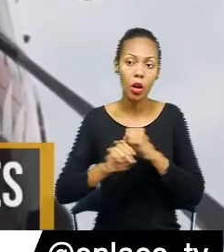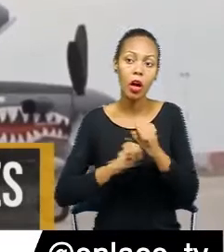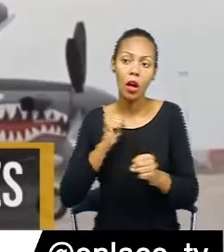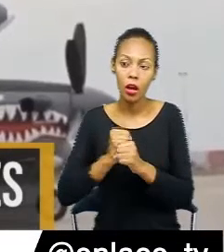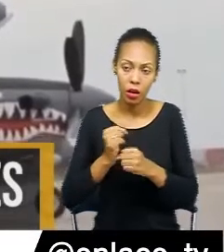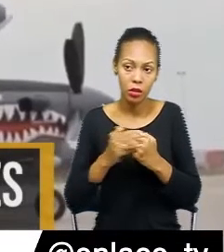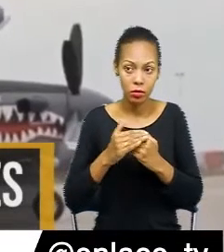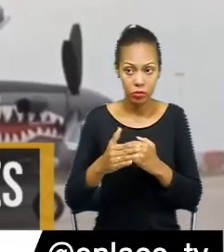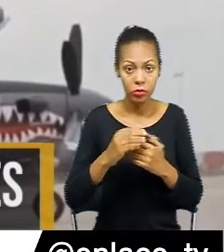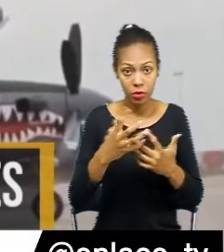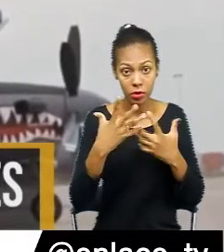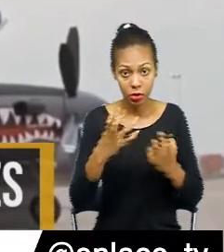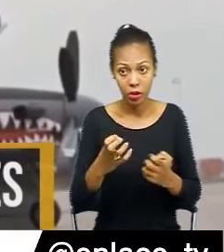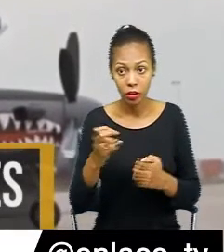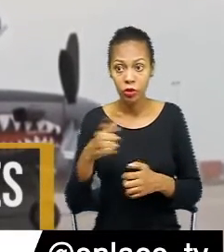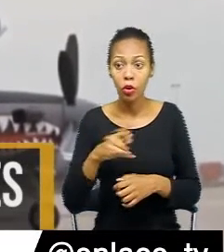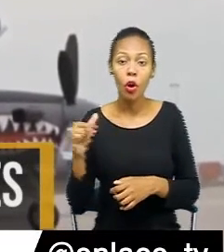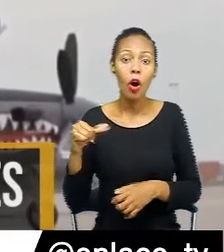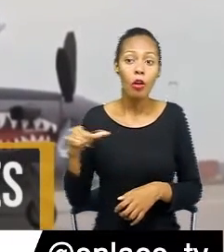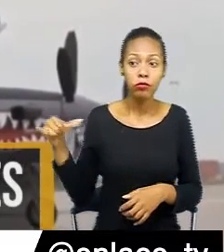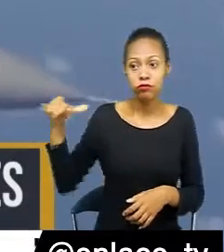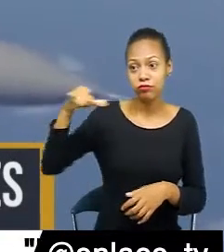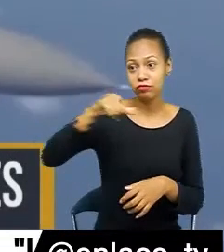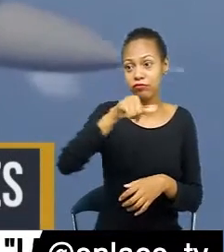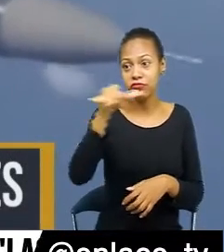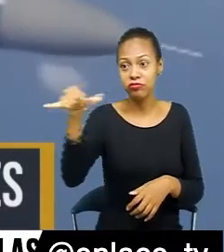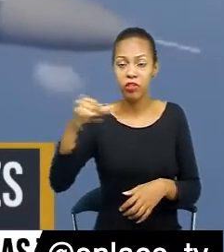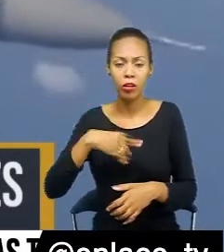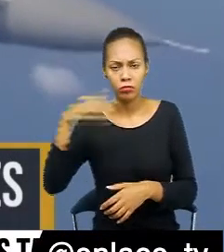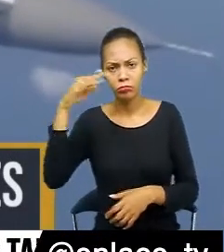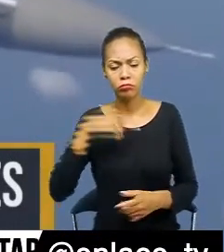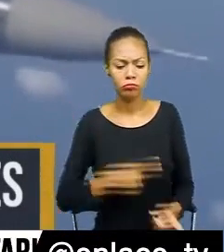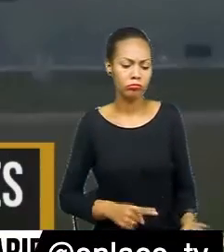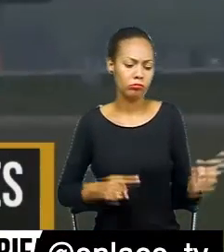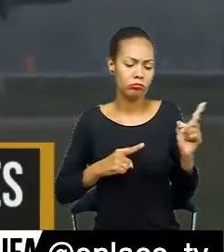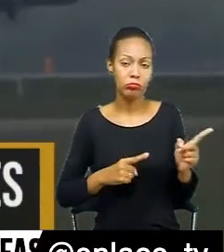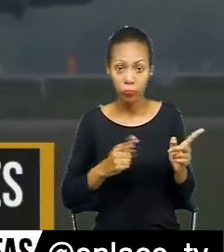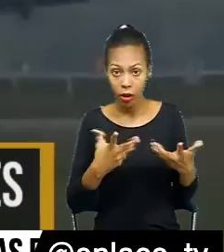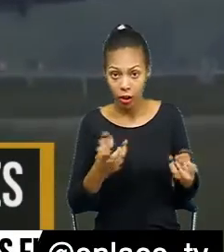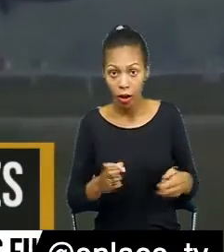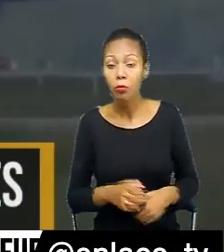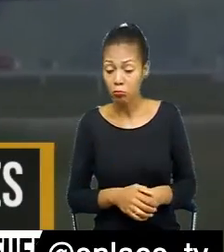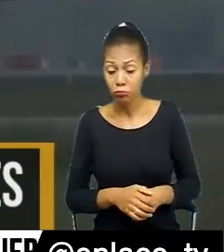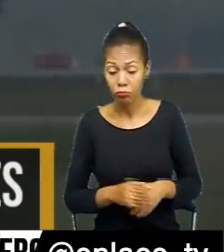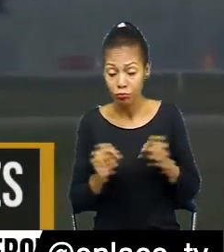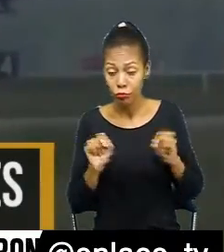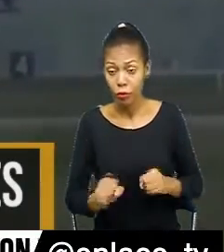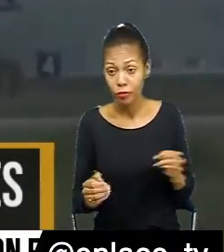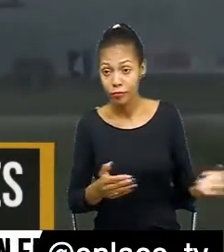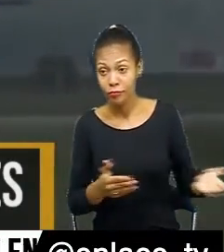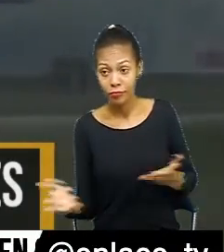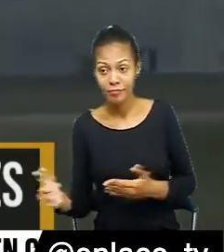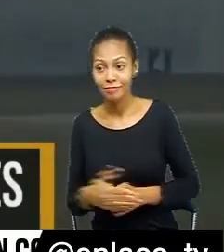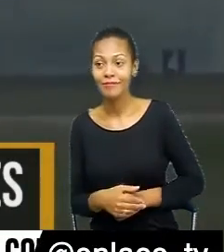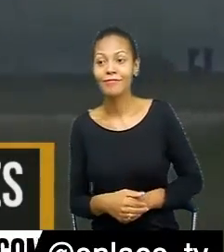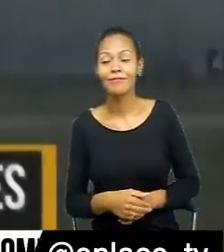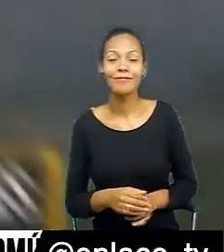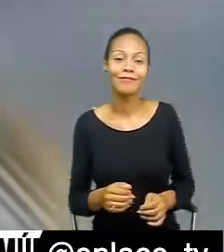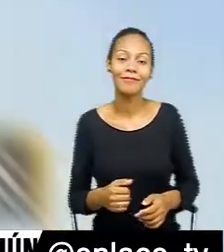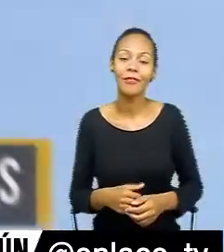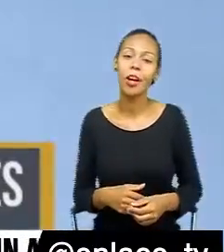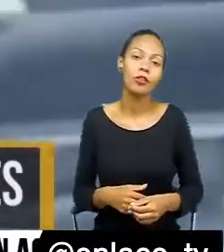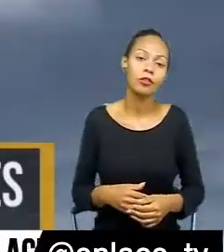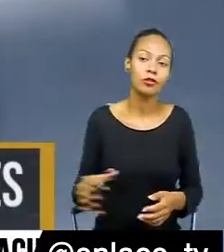prestar servicio militar con la Fuerza Aérea Colombiana. Es otra opción de prestar servicio. La invitación es para todos los